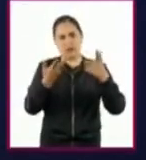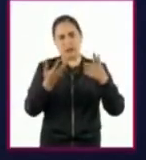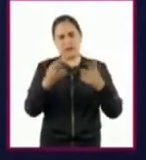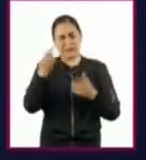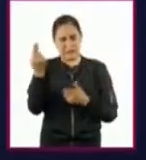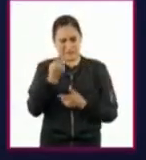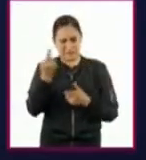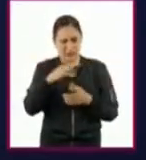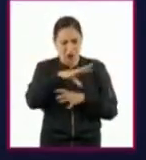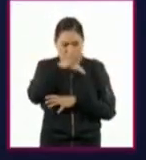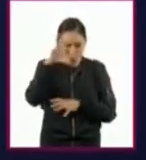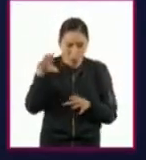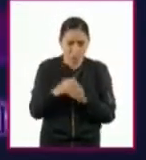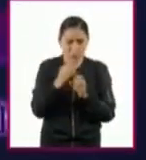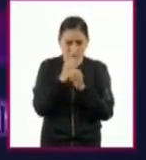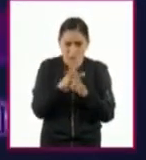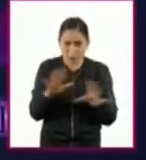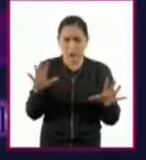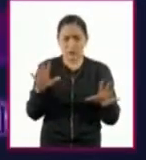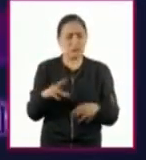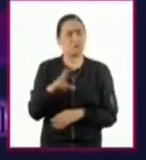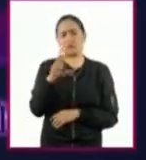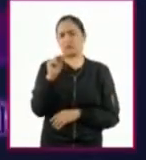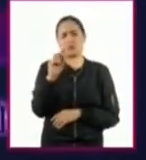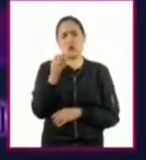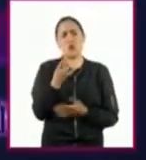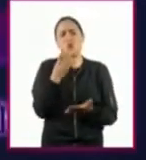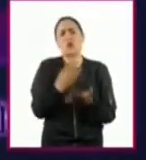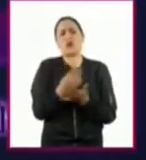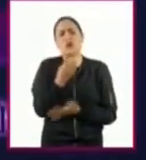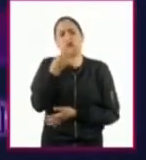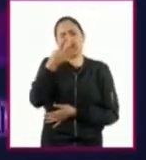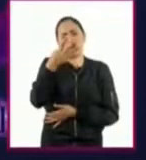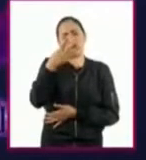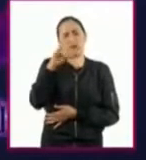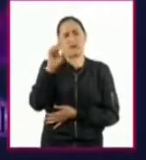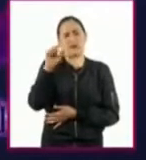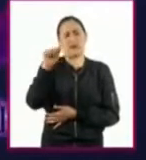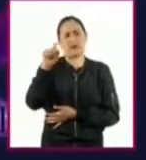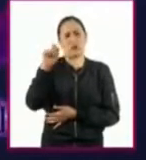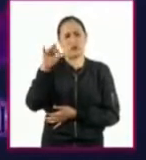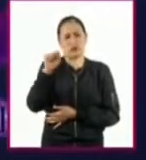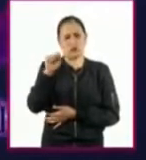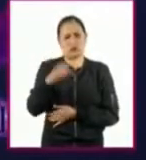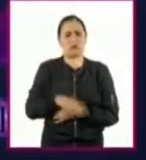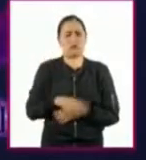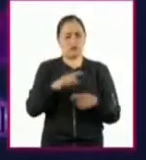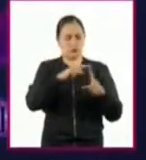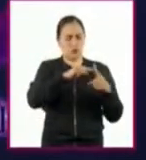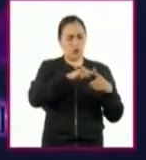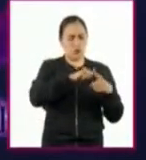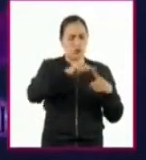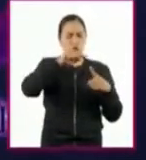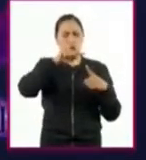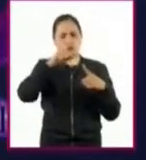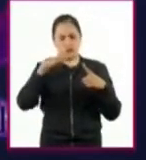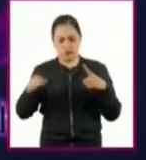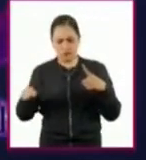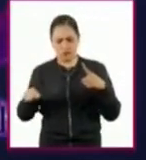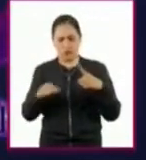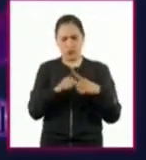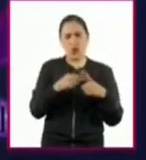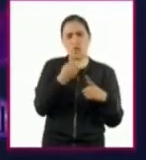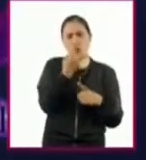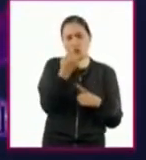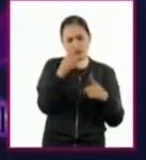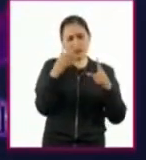conocer todas ellas. Únicamente necesitamos tres datos. Con la medida de sus tres lados, con la medida de dos